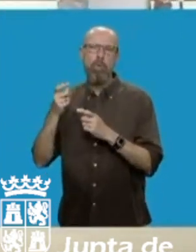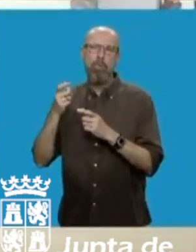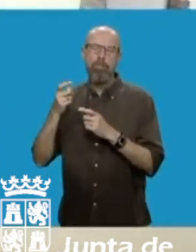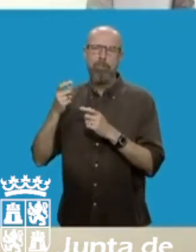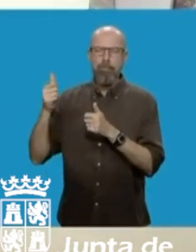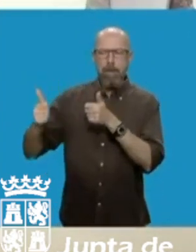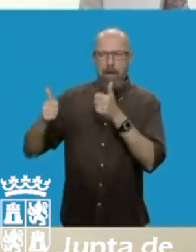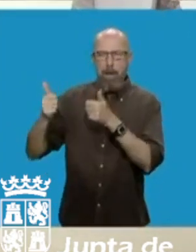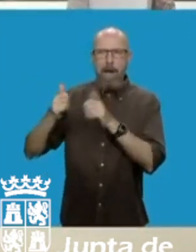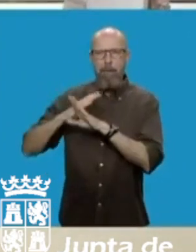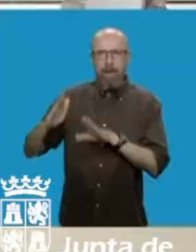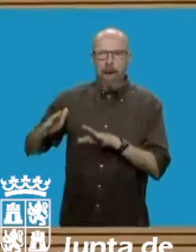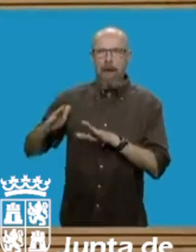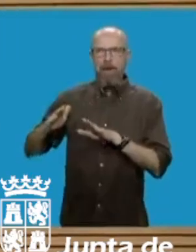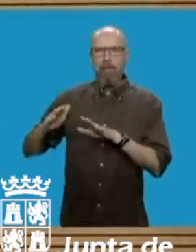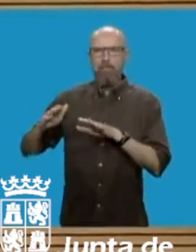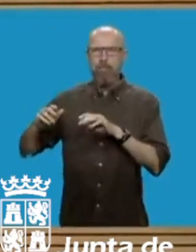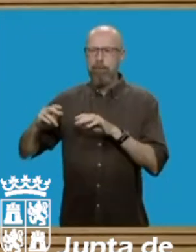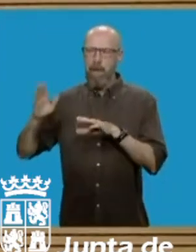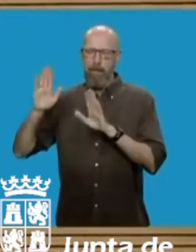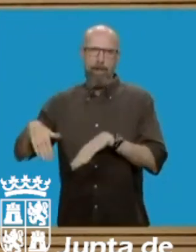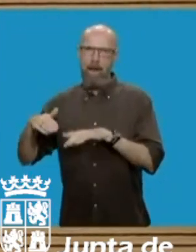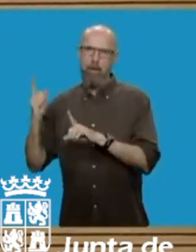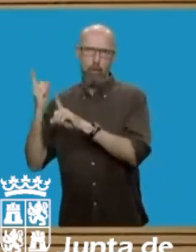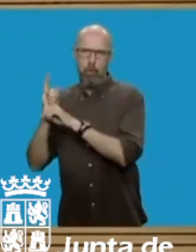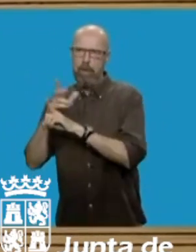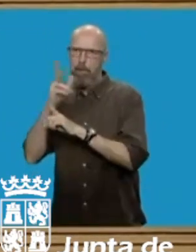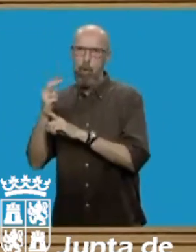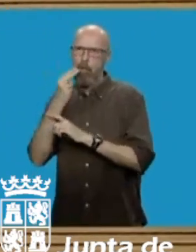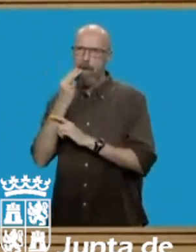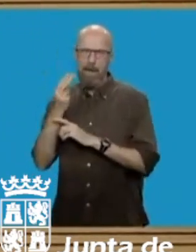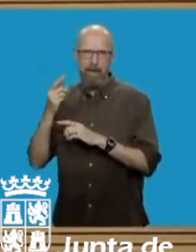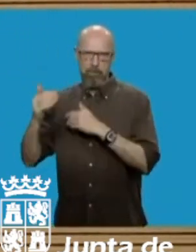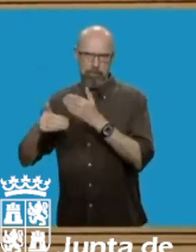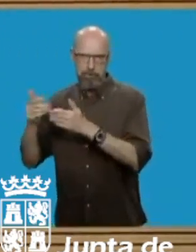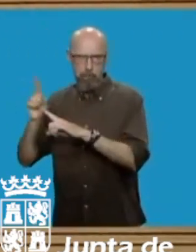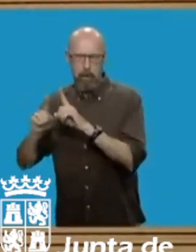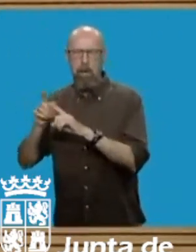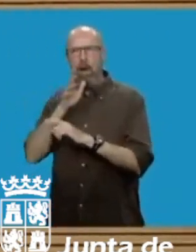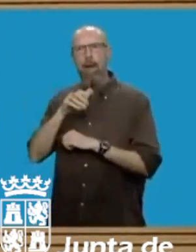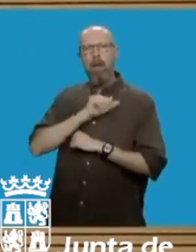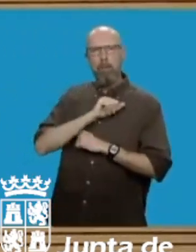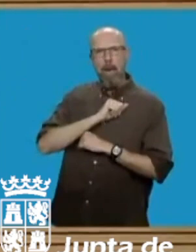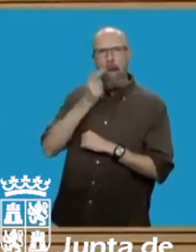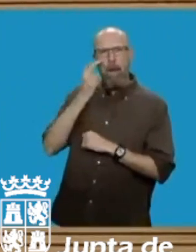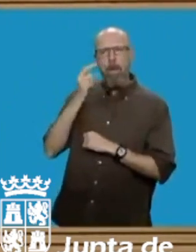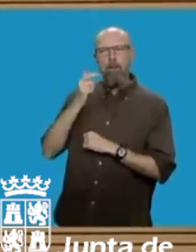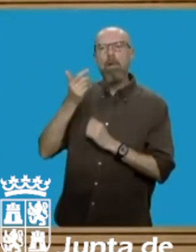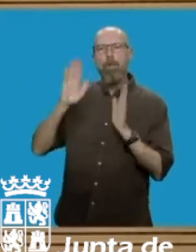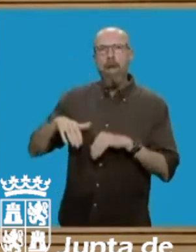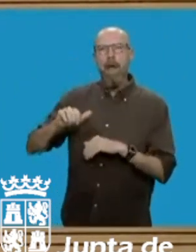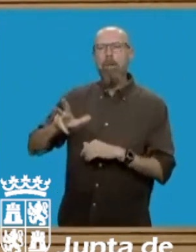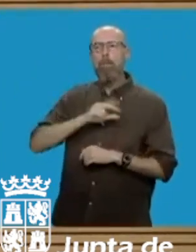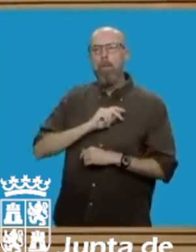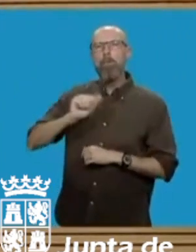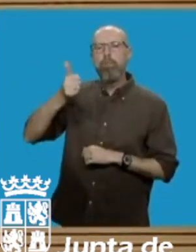final impugnó ese partido por la tanda de penaltis, y de momento a la espera de que ya de forma definitiva se os otorgue el premio